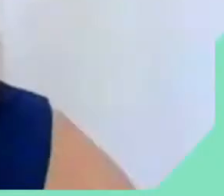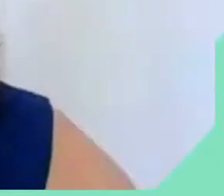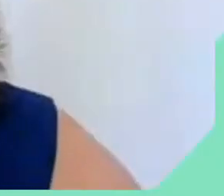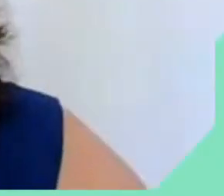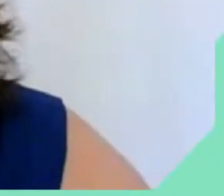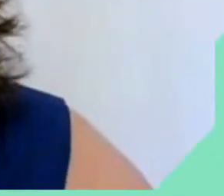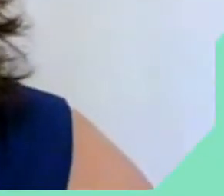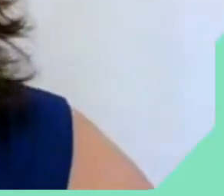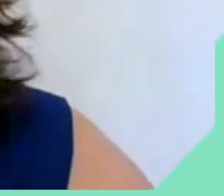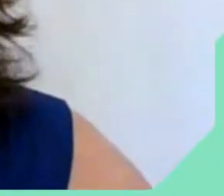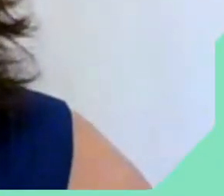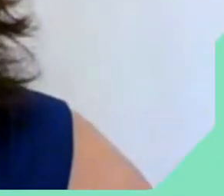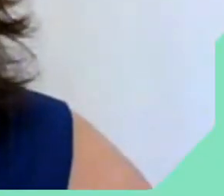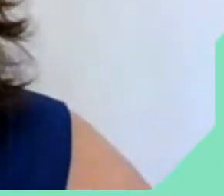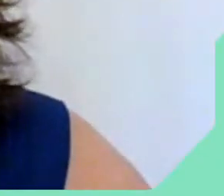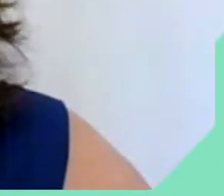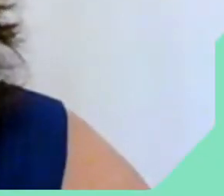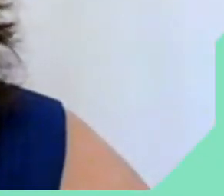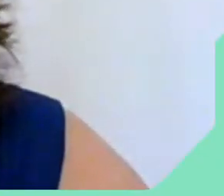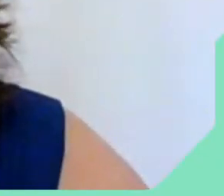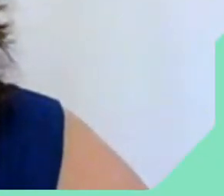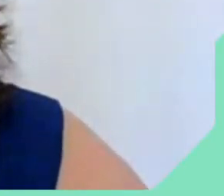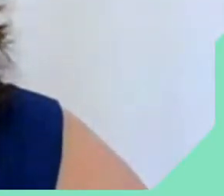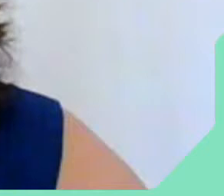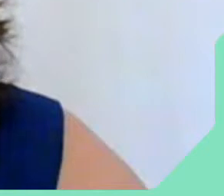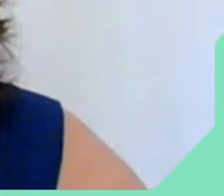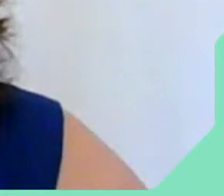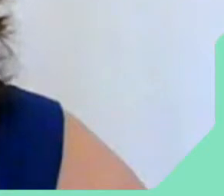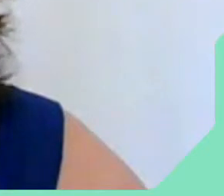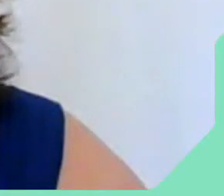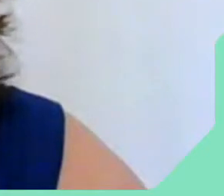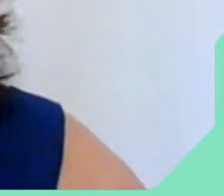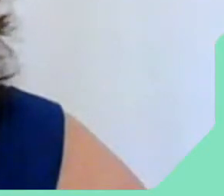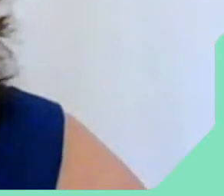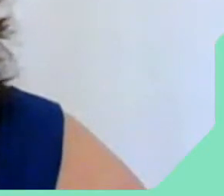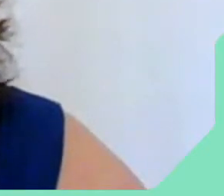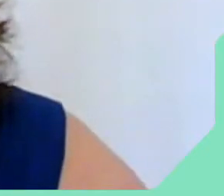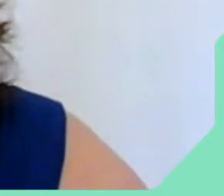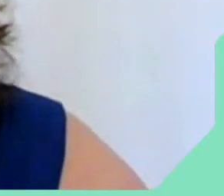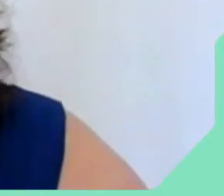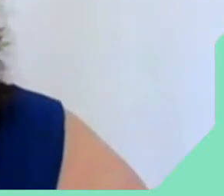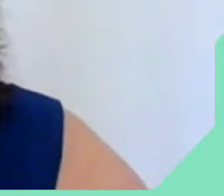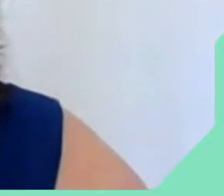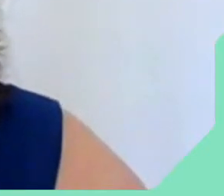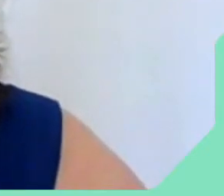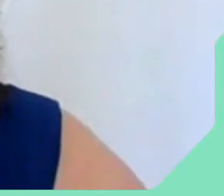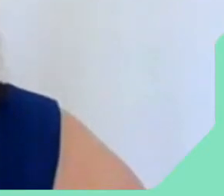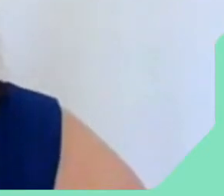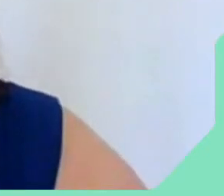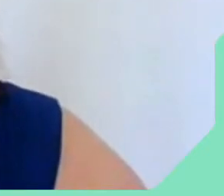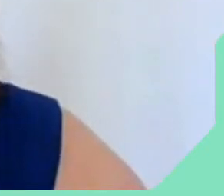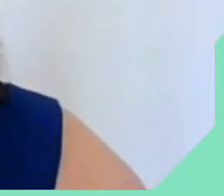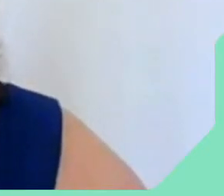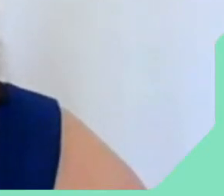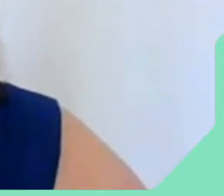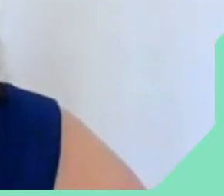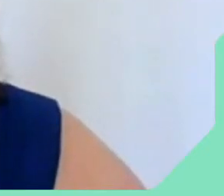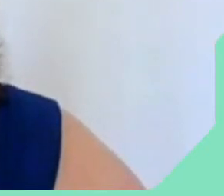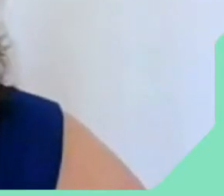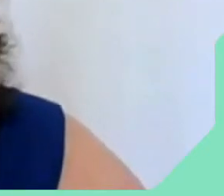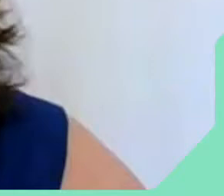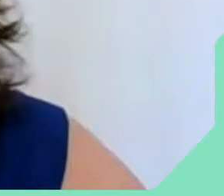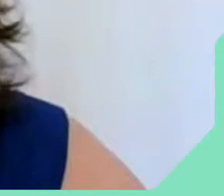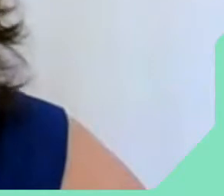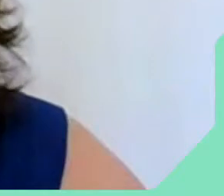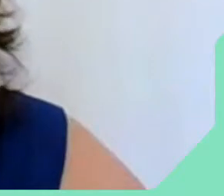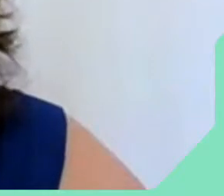Perfecto. En primer lugar, vamos a tener la posibilidad de ver y escuchar al